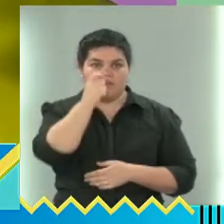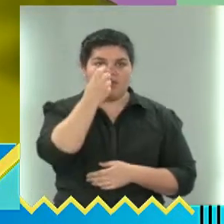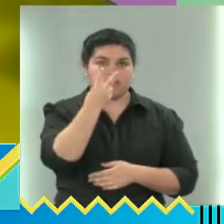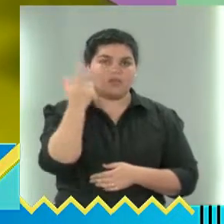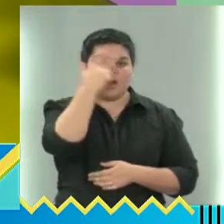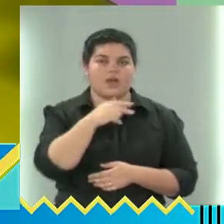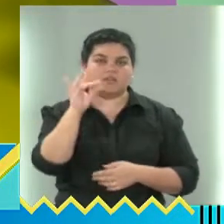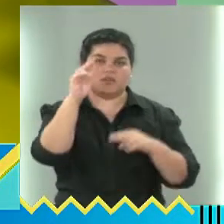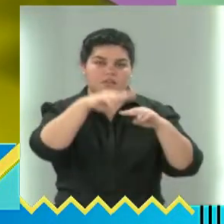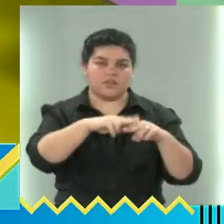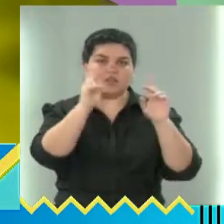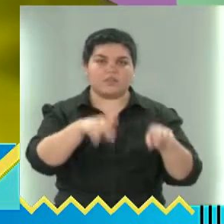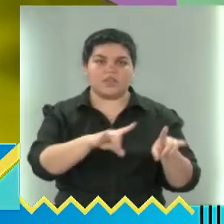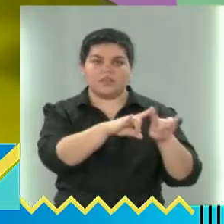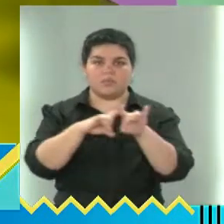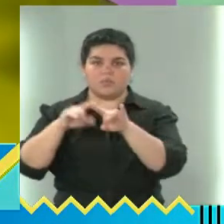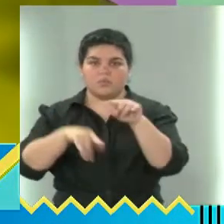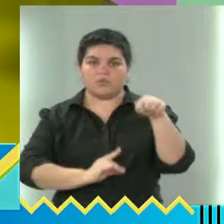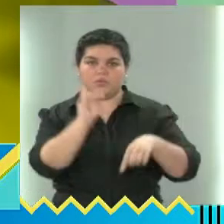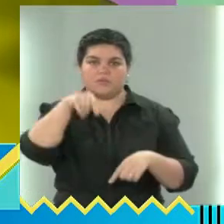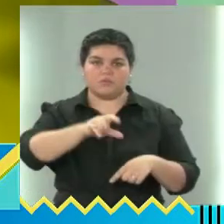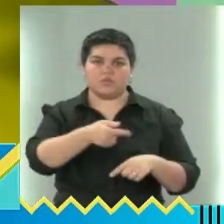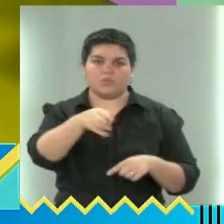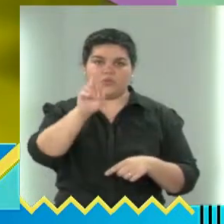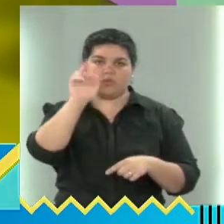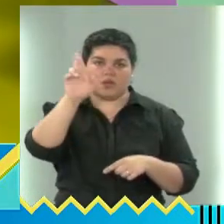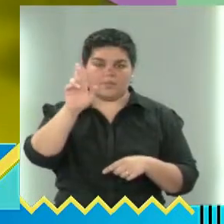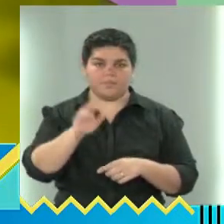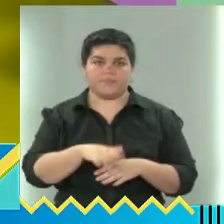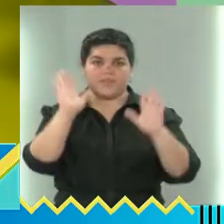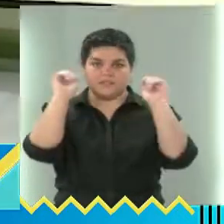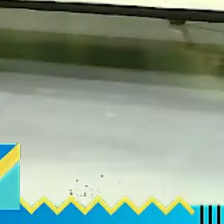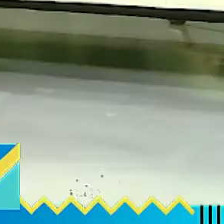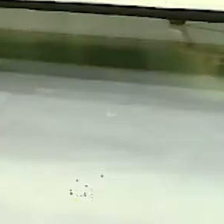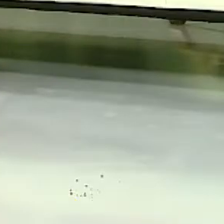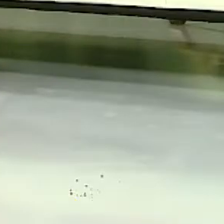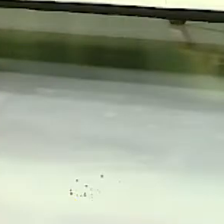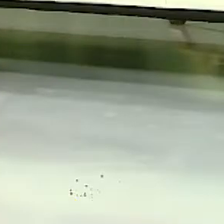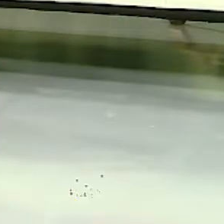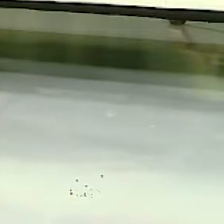22 de Supercanal HD y en www.unidiversidad.com.ar. Chau, hasta mañana.